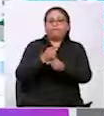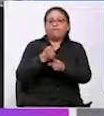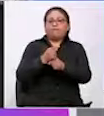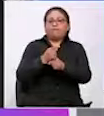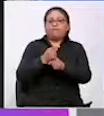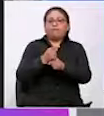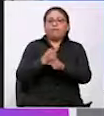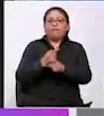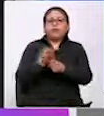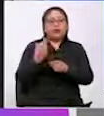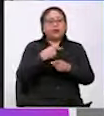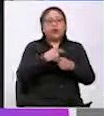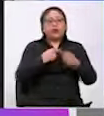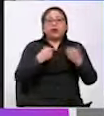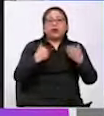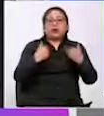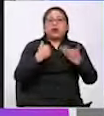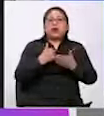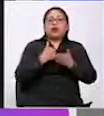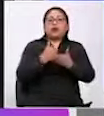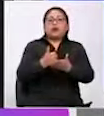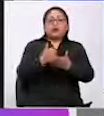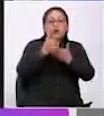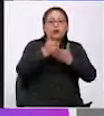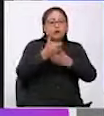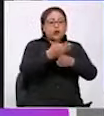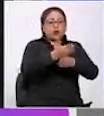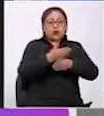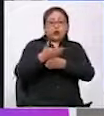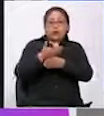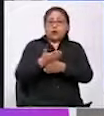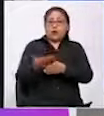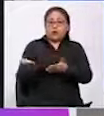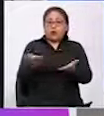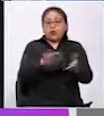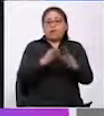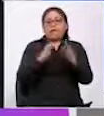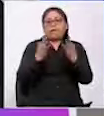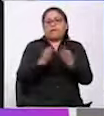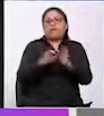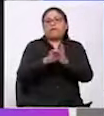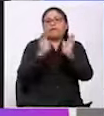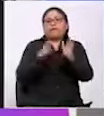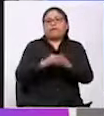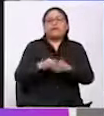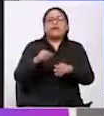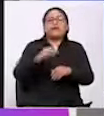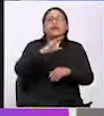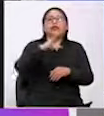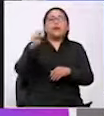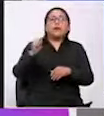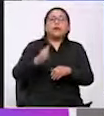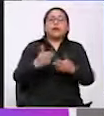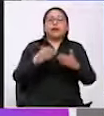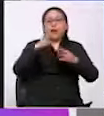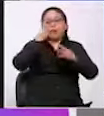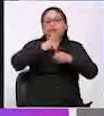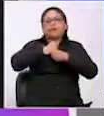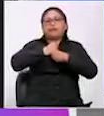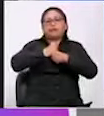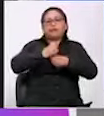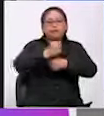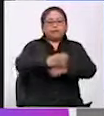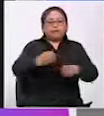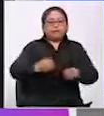también nosotros queremos que nos ayuden y cuidar a los tuyos. Entonces, en Cochabamba es nuestra fábrica, nuestra oficina